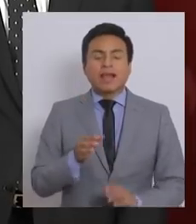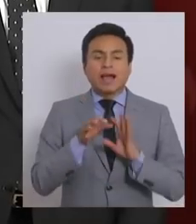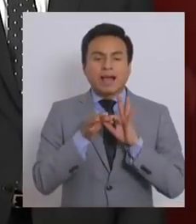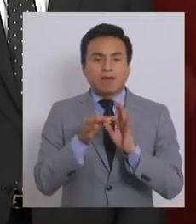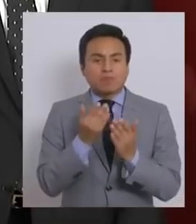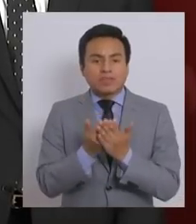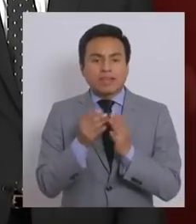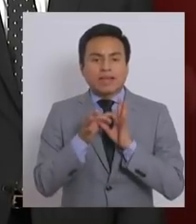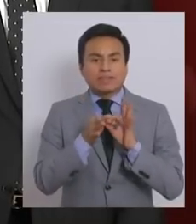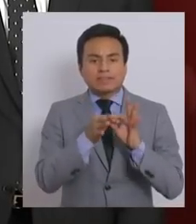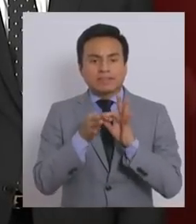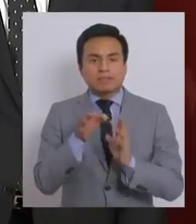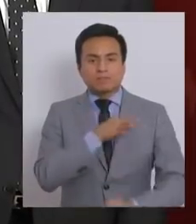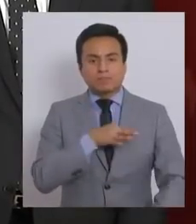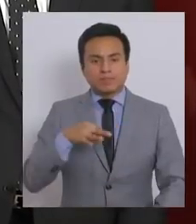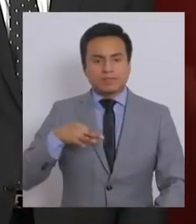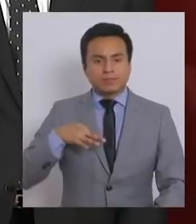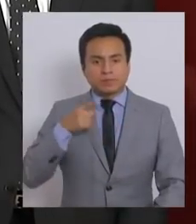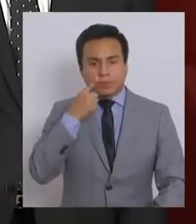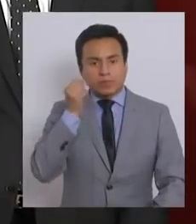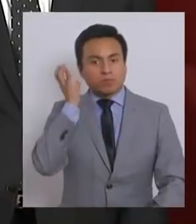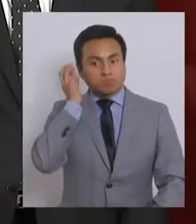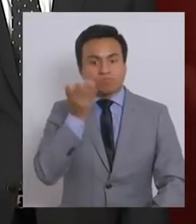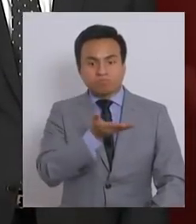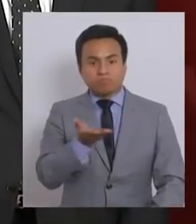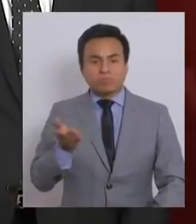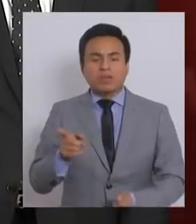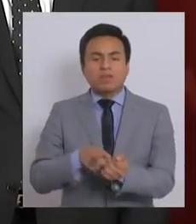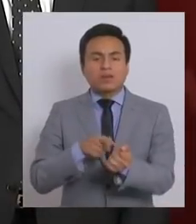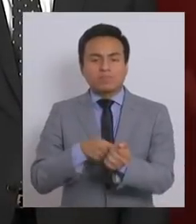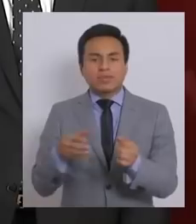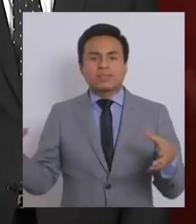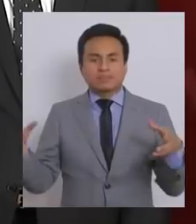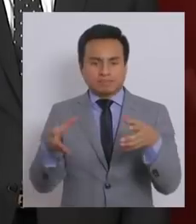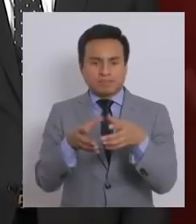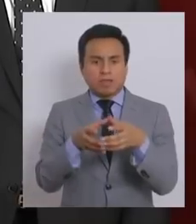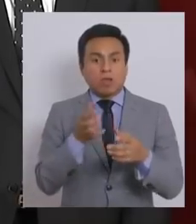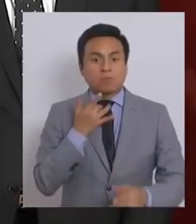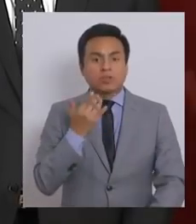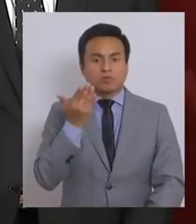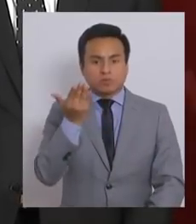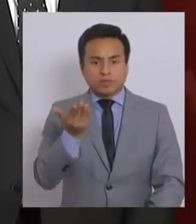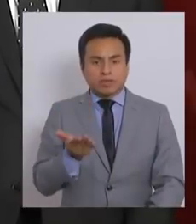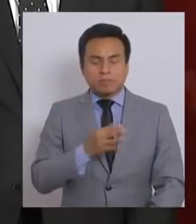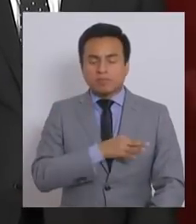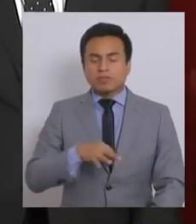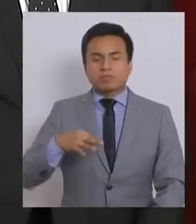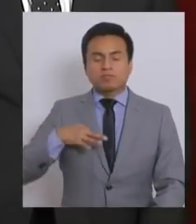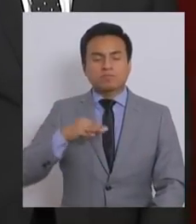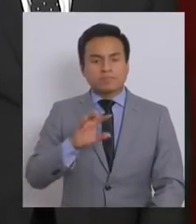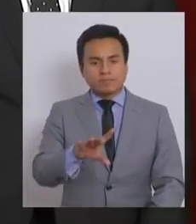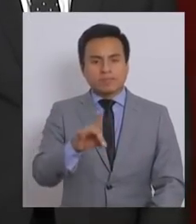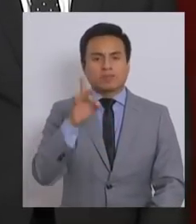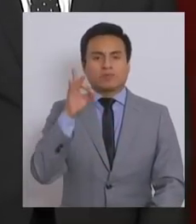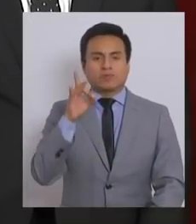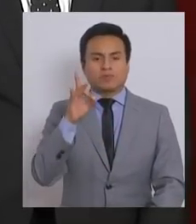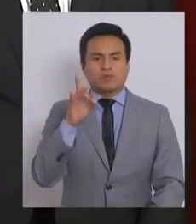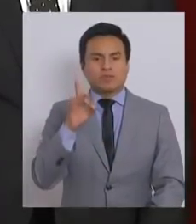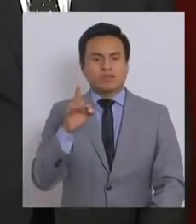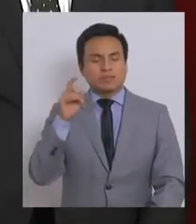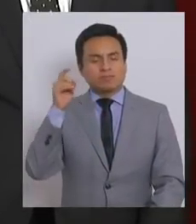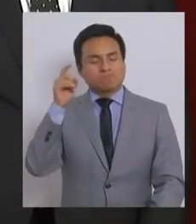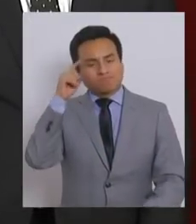agradecer a los ministros y ministras presentes y a sus familias, porque usted, ministro, escogió esta